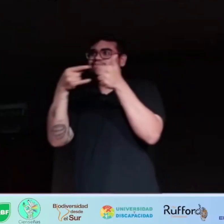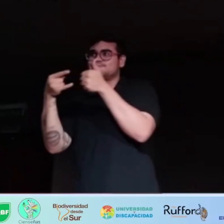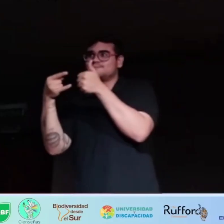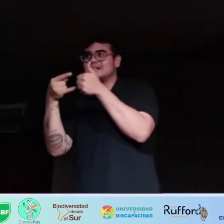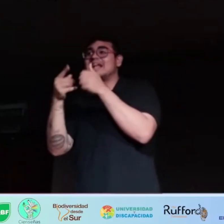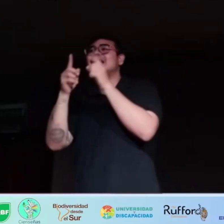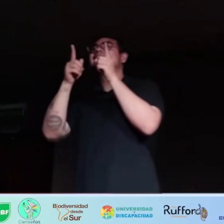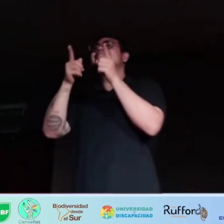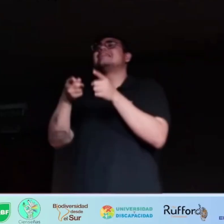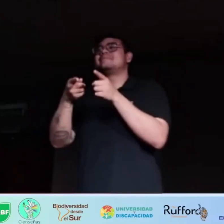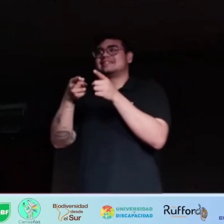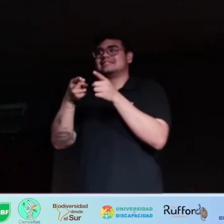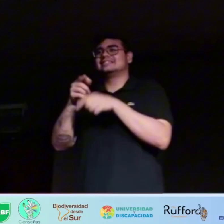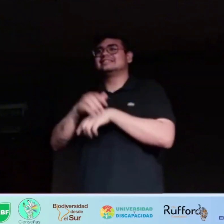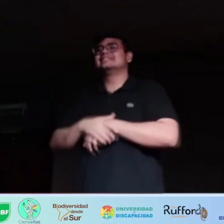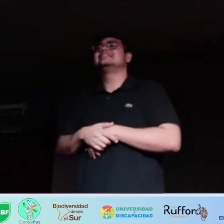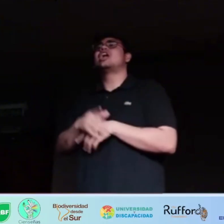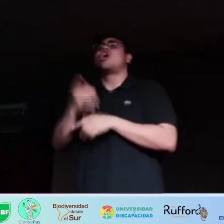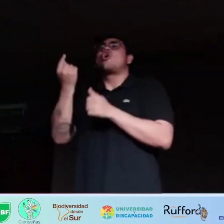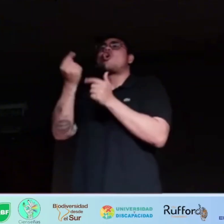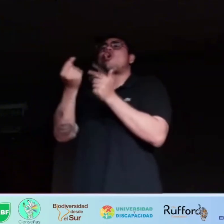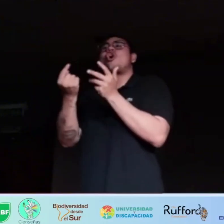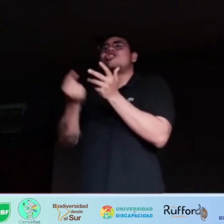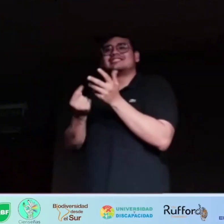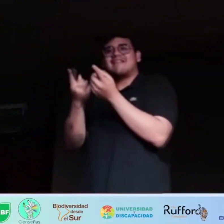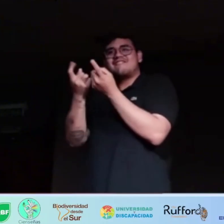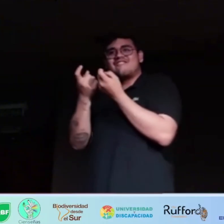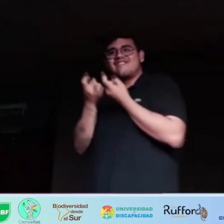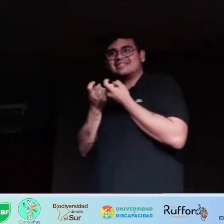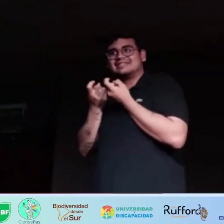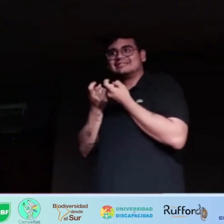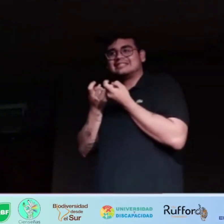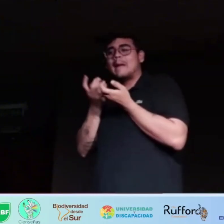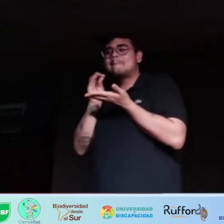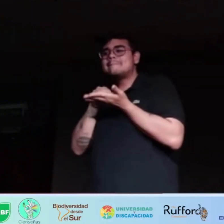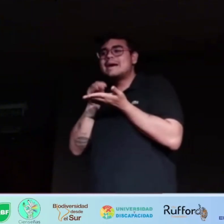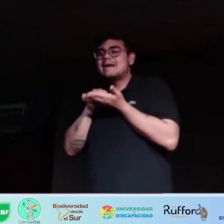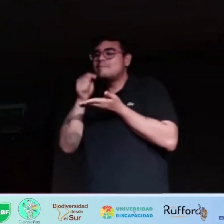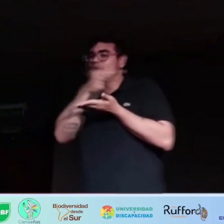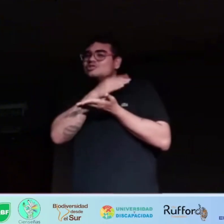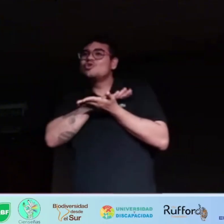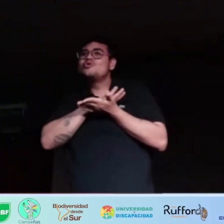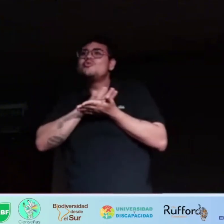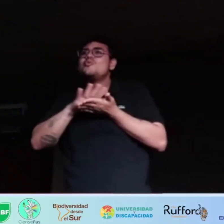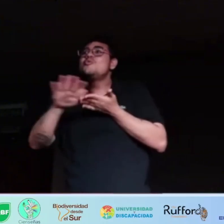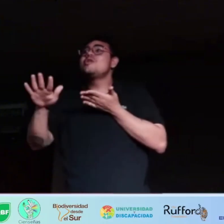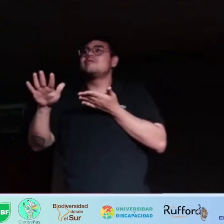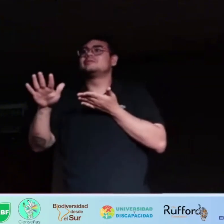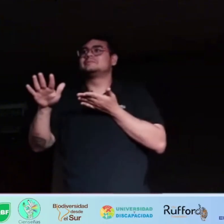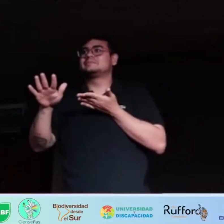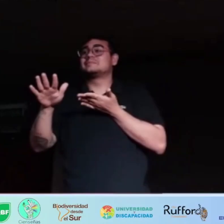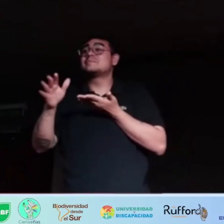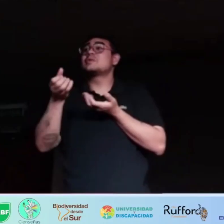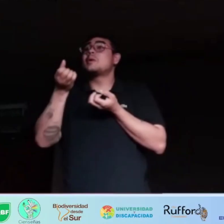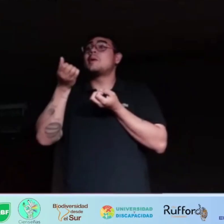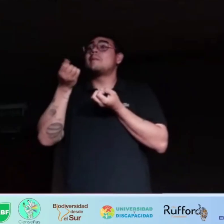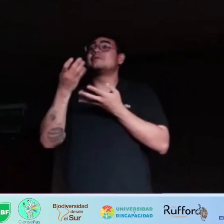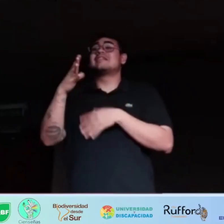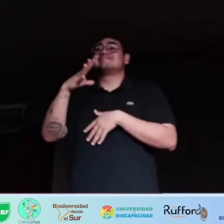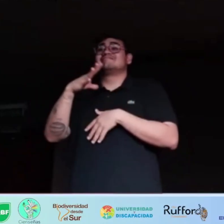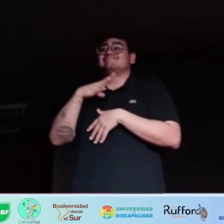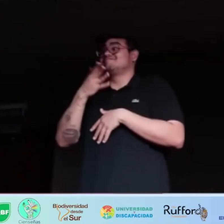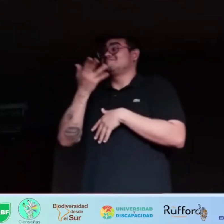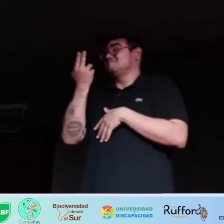qué? Porque como esto es muy nuevo, nos falta como el último encuentro con los chicos, que no lo hemos podido hacer porque en noviembre la provincia